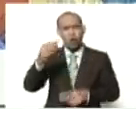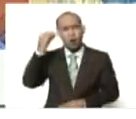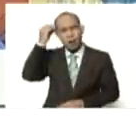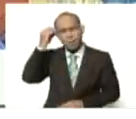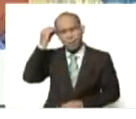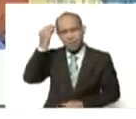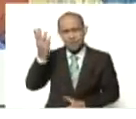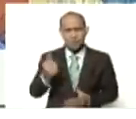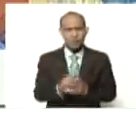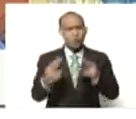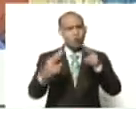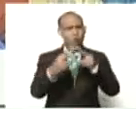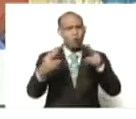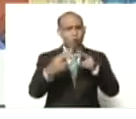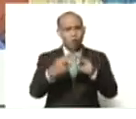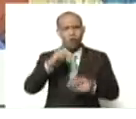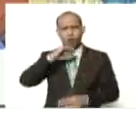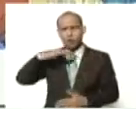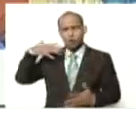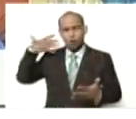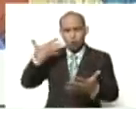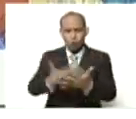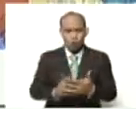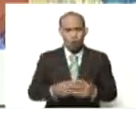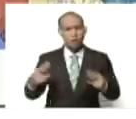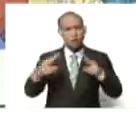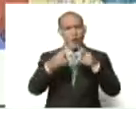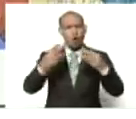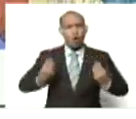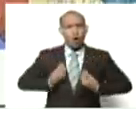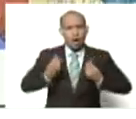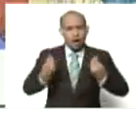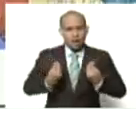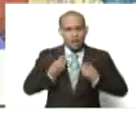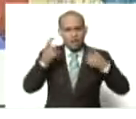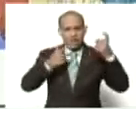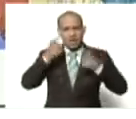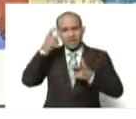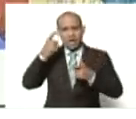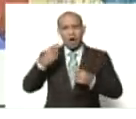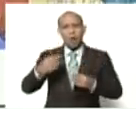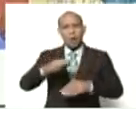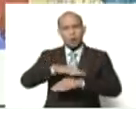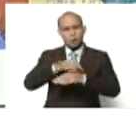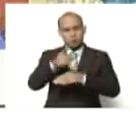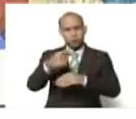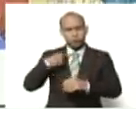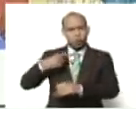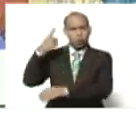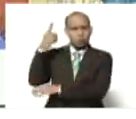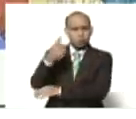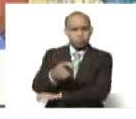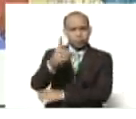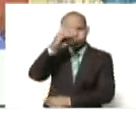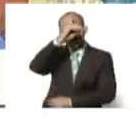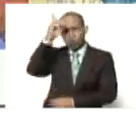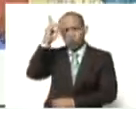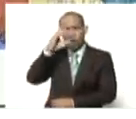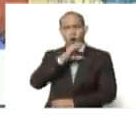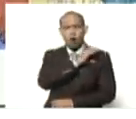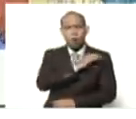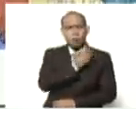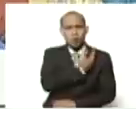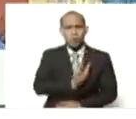pensamiento, que conozcan su trayectoria, que conozcan su vida. Por eso encargué a Diosdado Cabello de una comisión